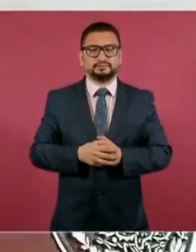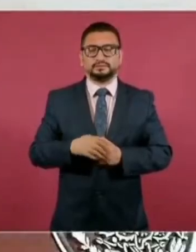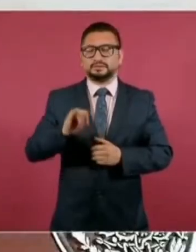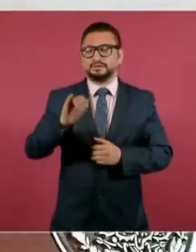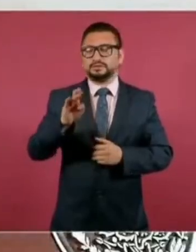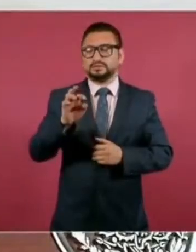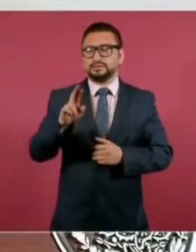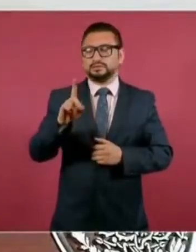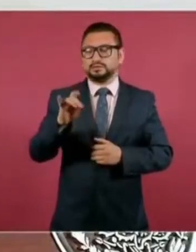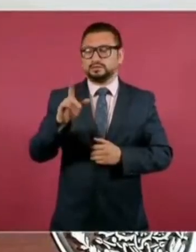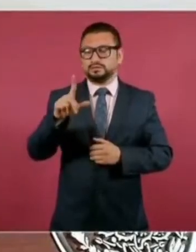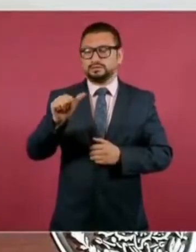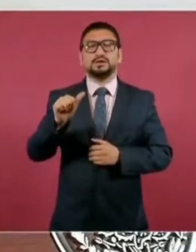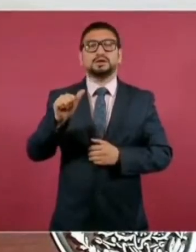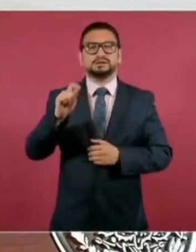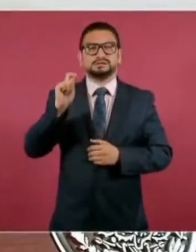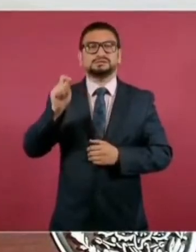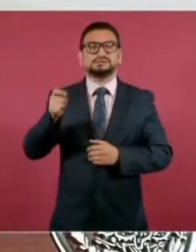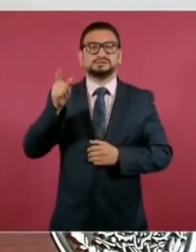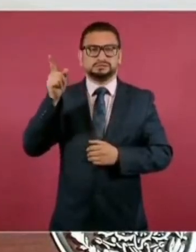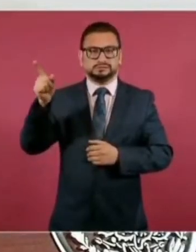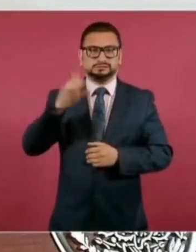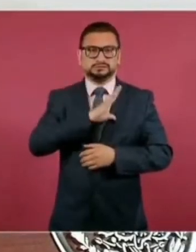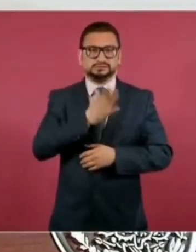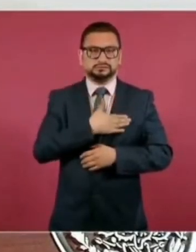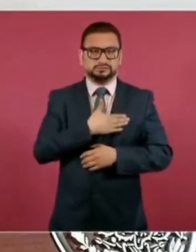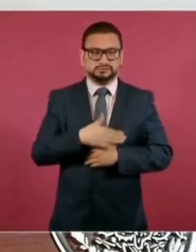Iberdrola, de España.